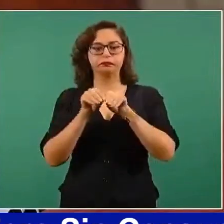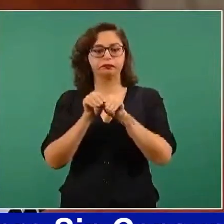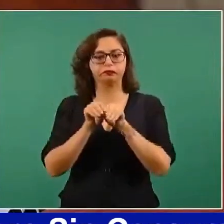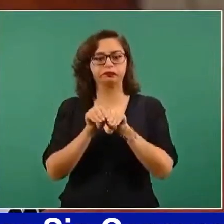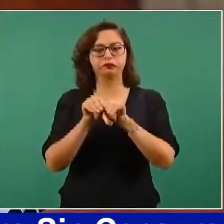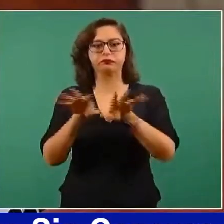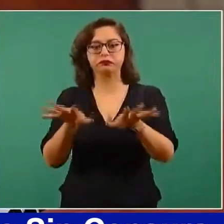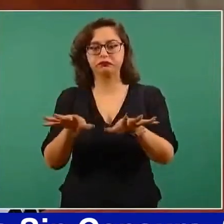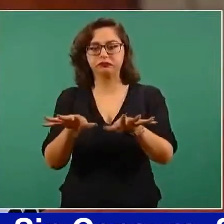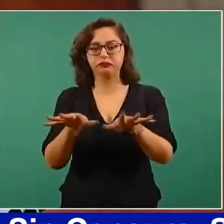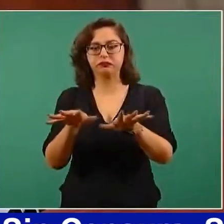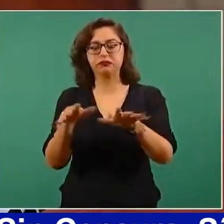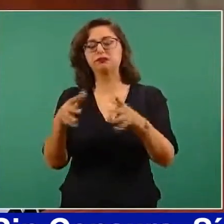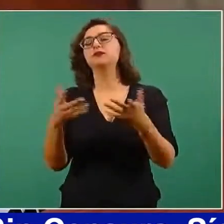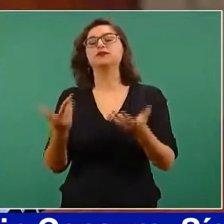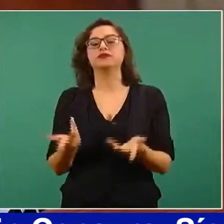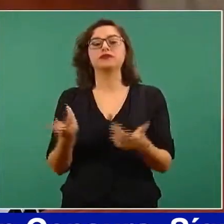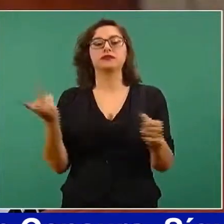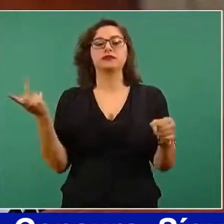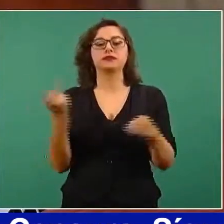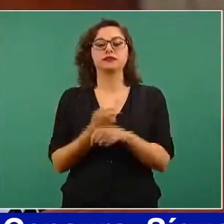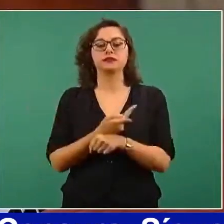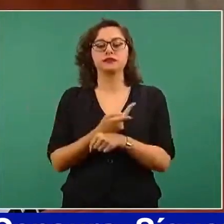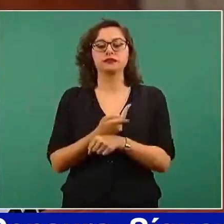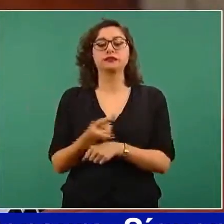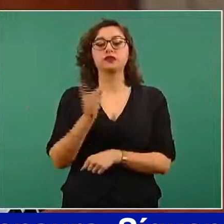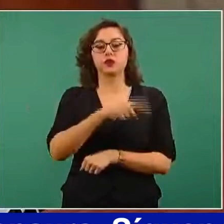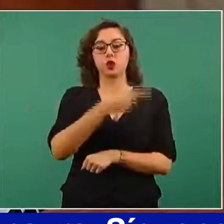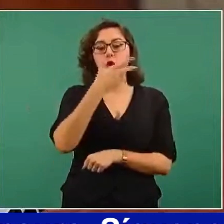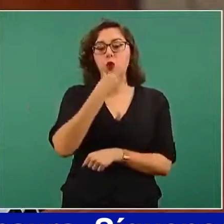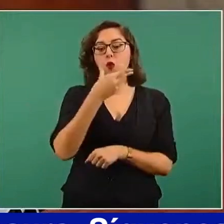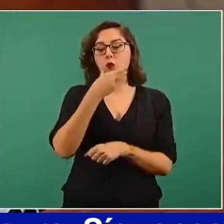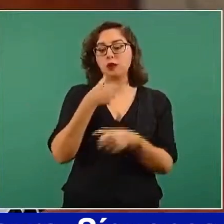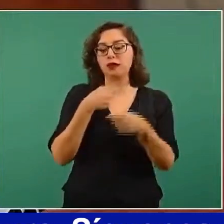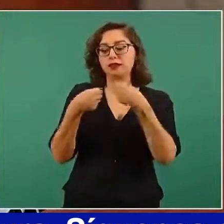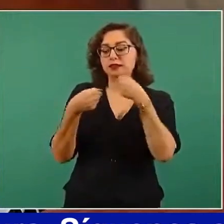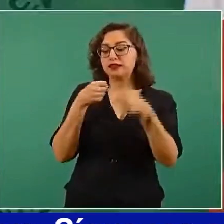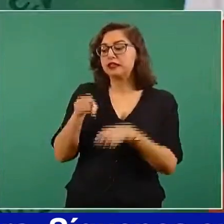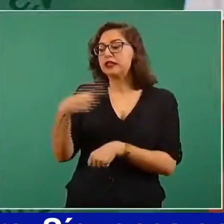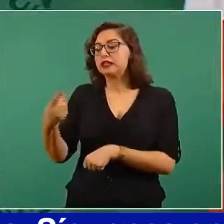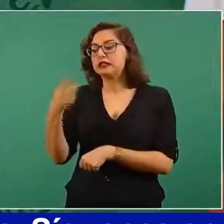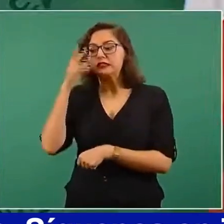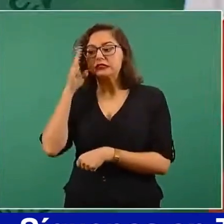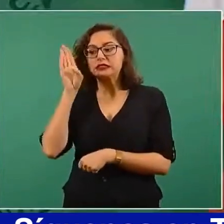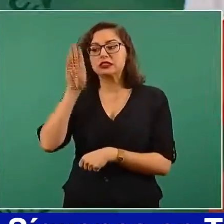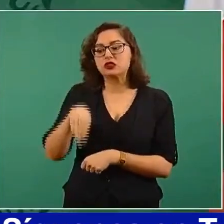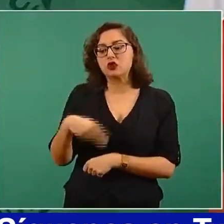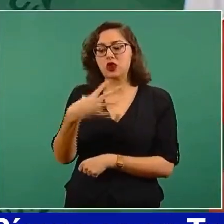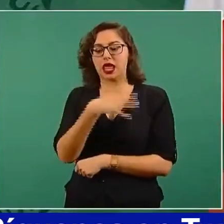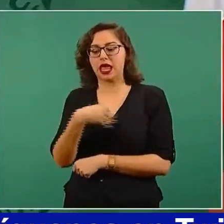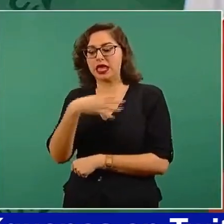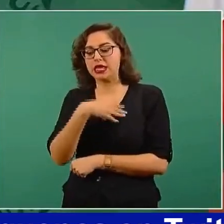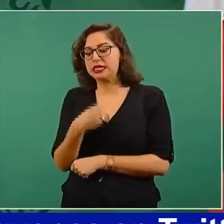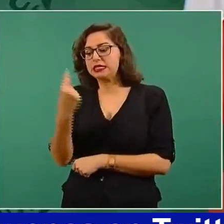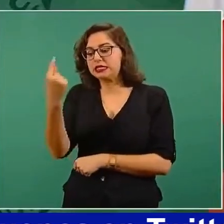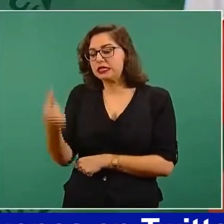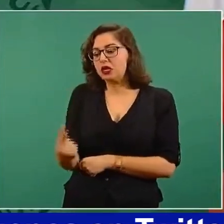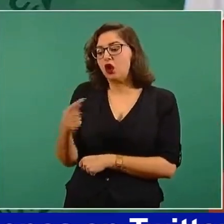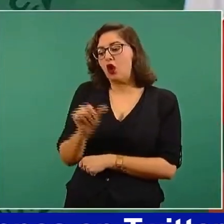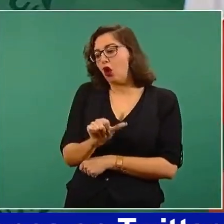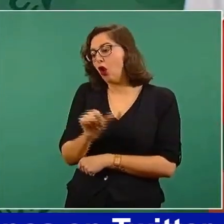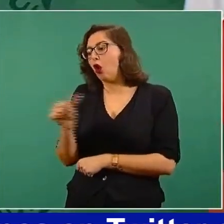pero lo que entrevista a Pablo Reinart, a la señora y a su hijo y al otro